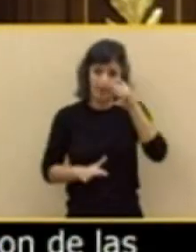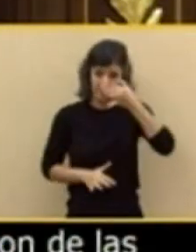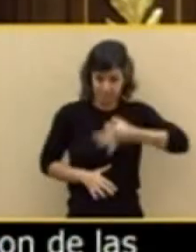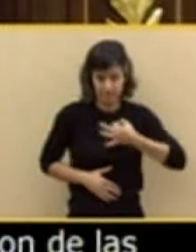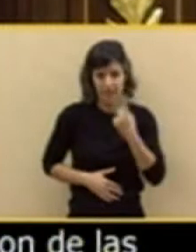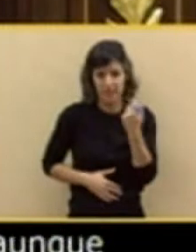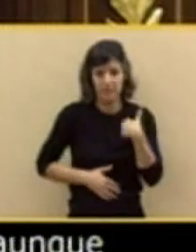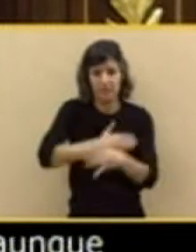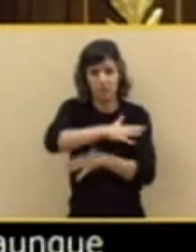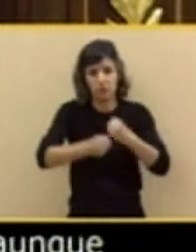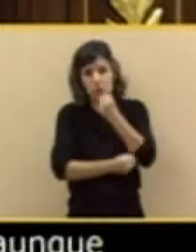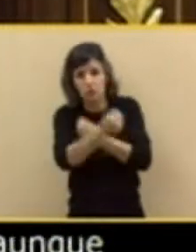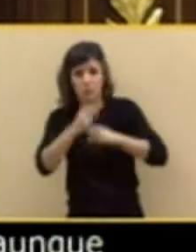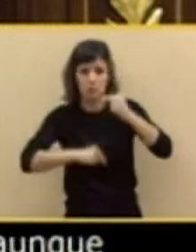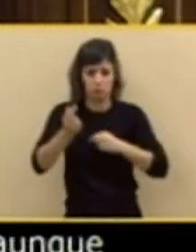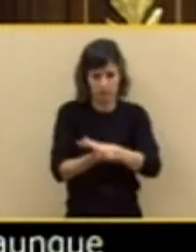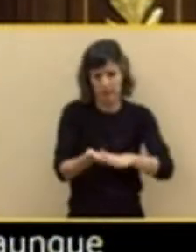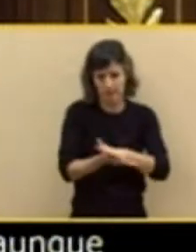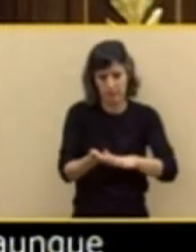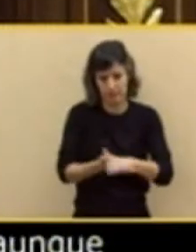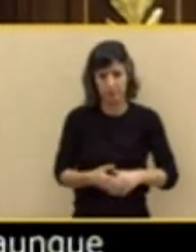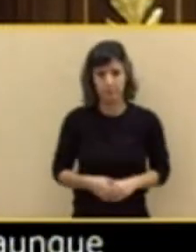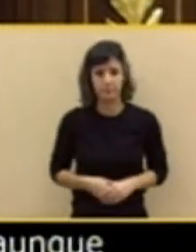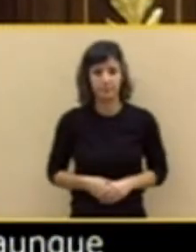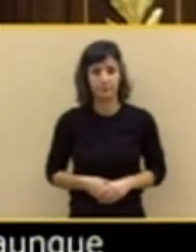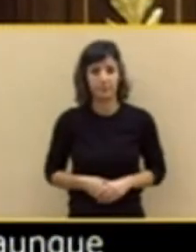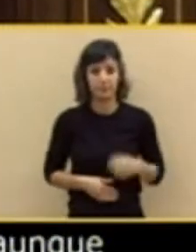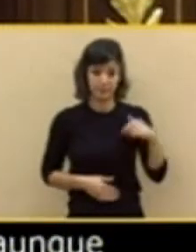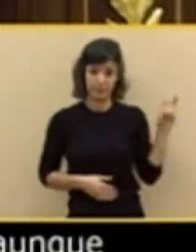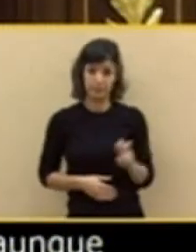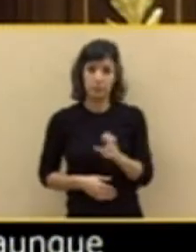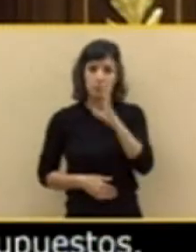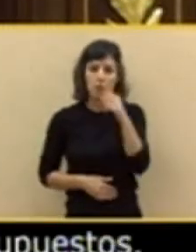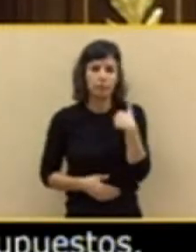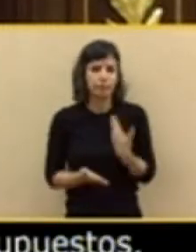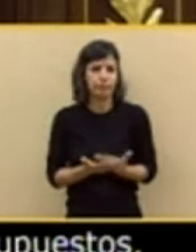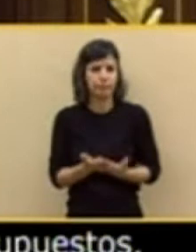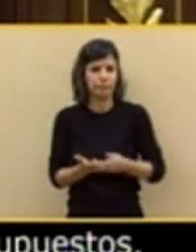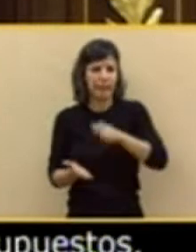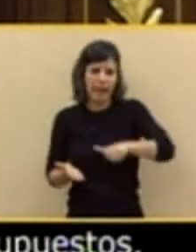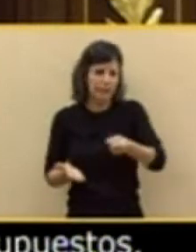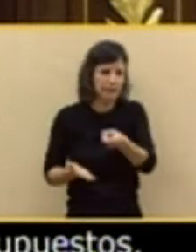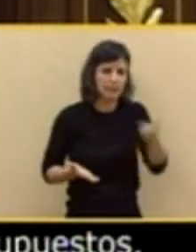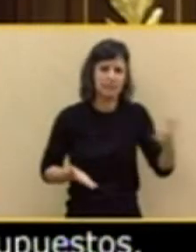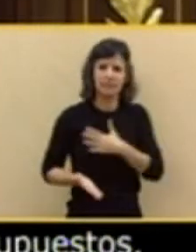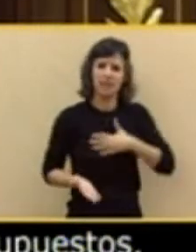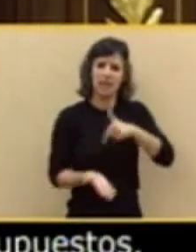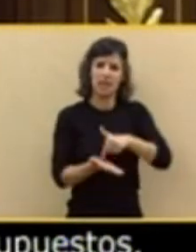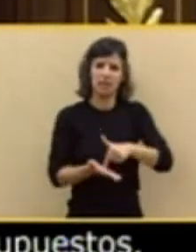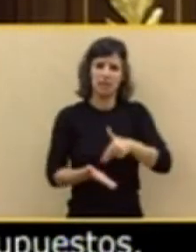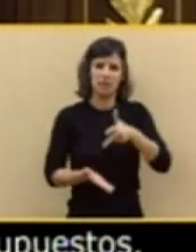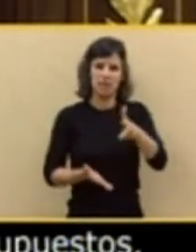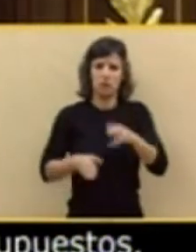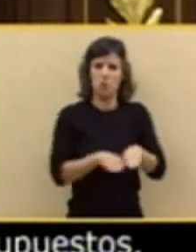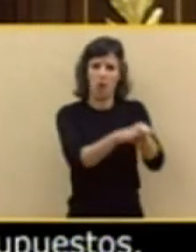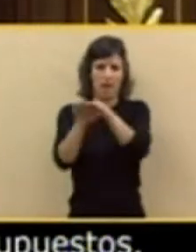Pablo Casado, dándole la vuelta completamente a la moción de censura, pero es que yo creo que ha fortalecido hasta algunos adeptos al